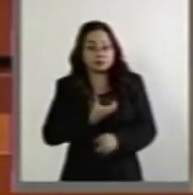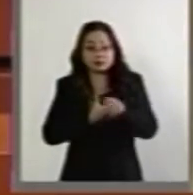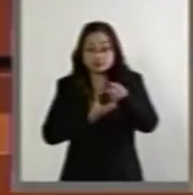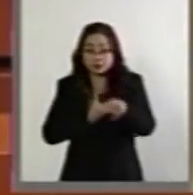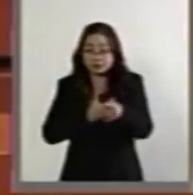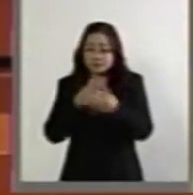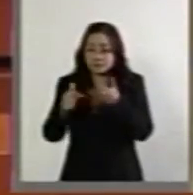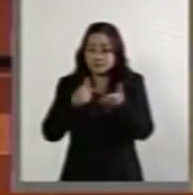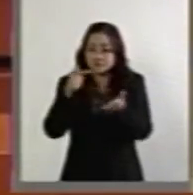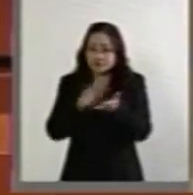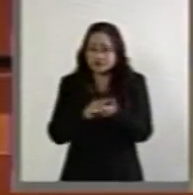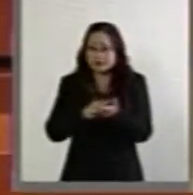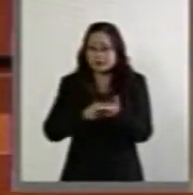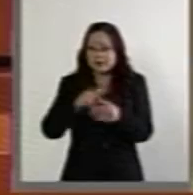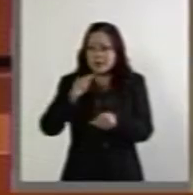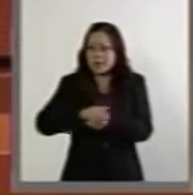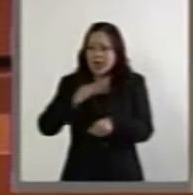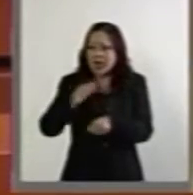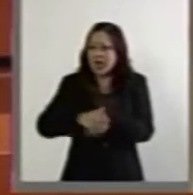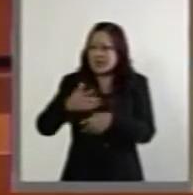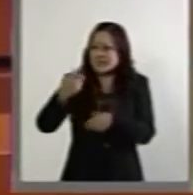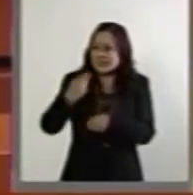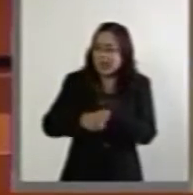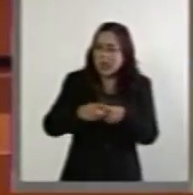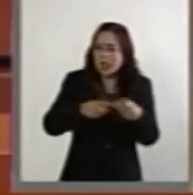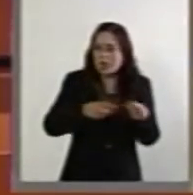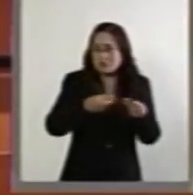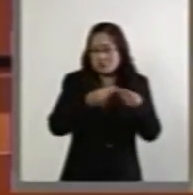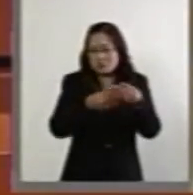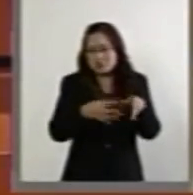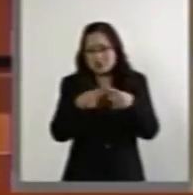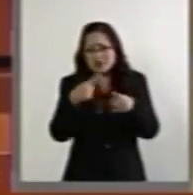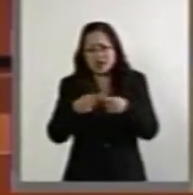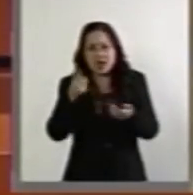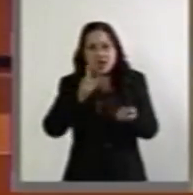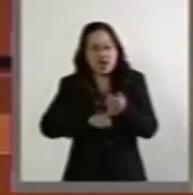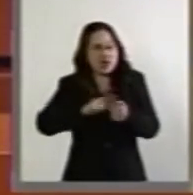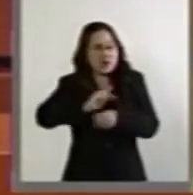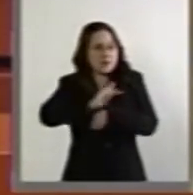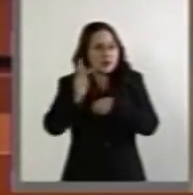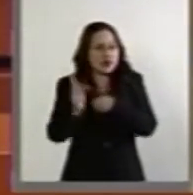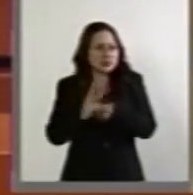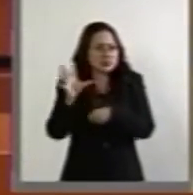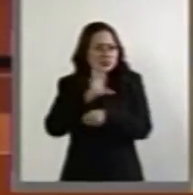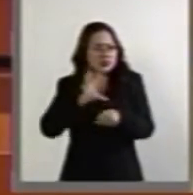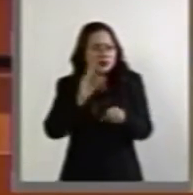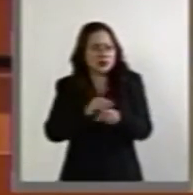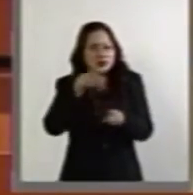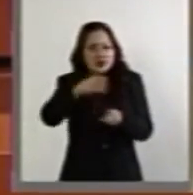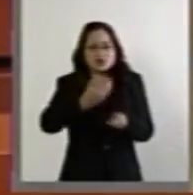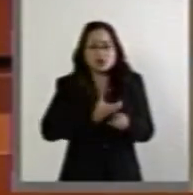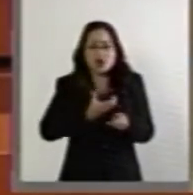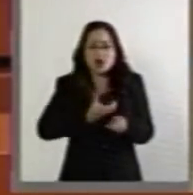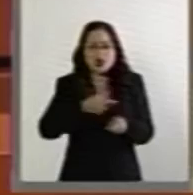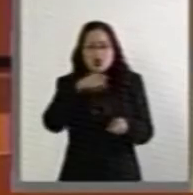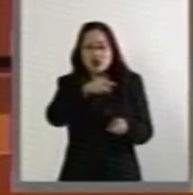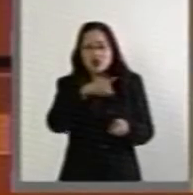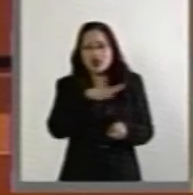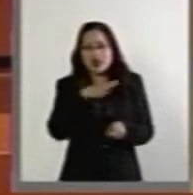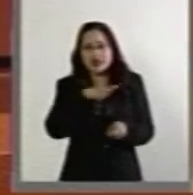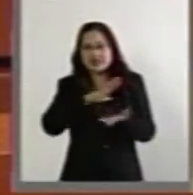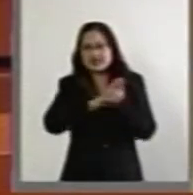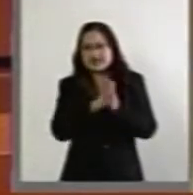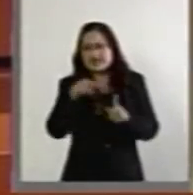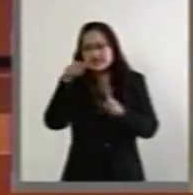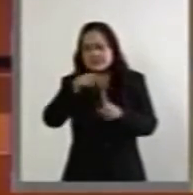con mayor número de delitos de todo el país. El centro histórico se convirtió en un